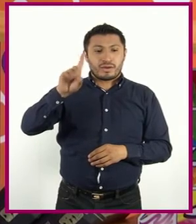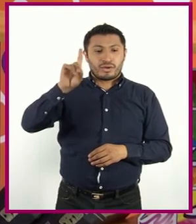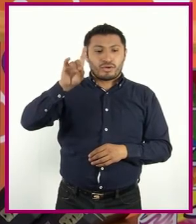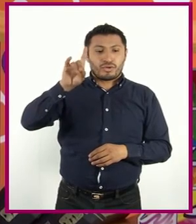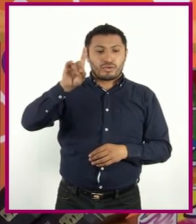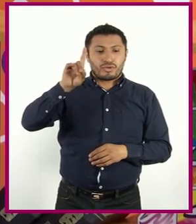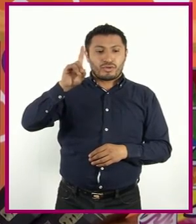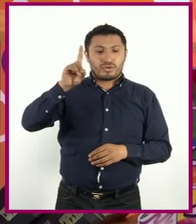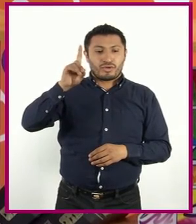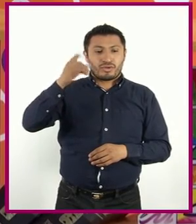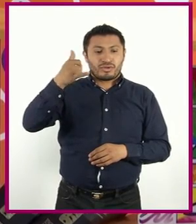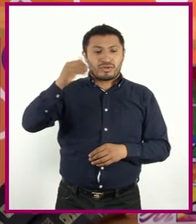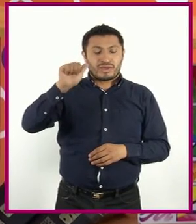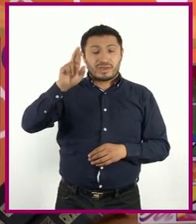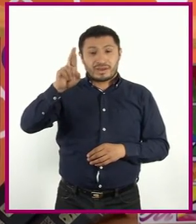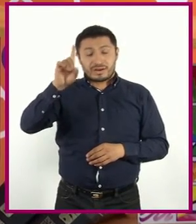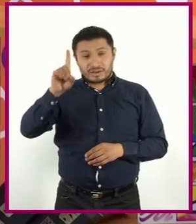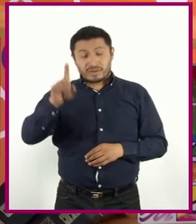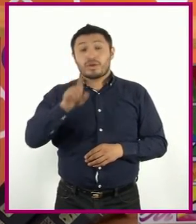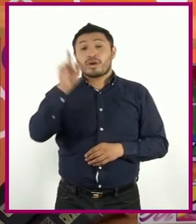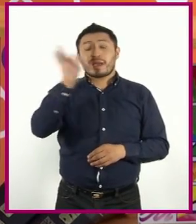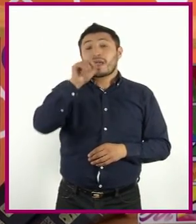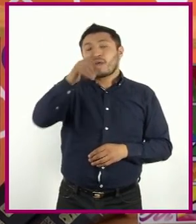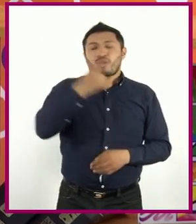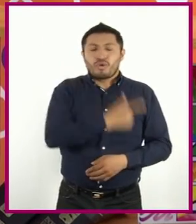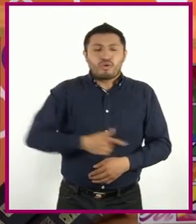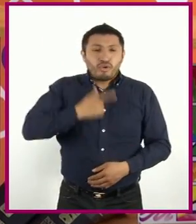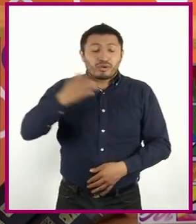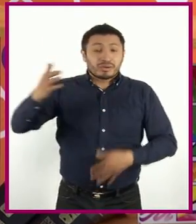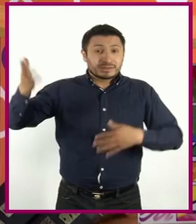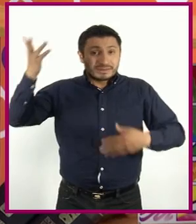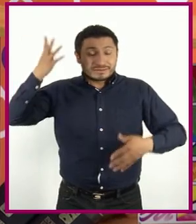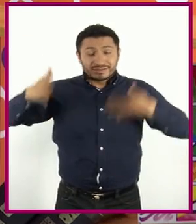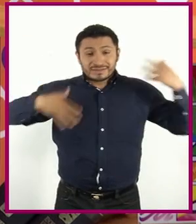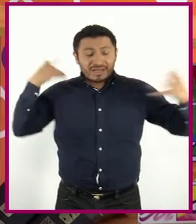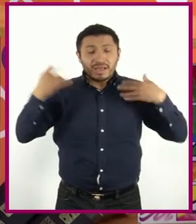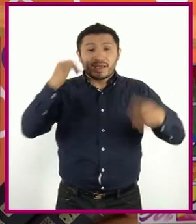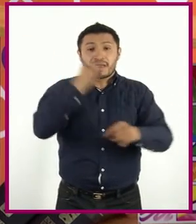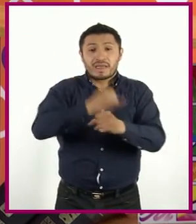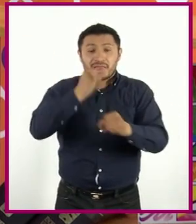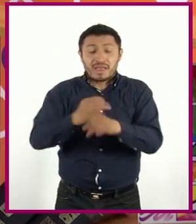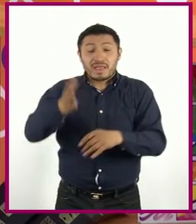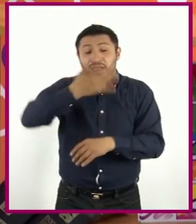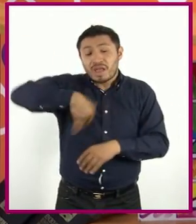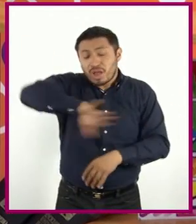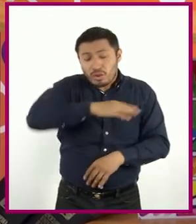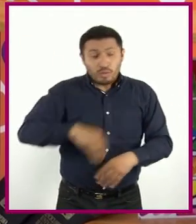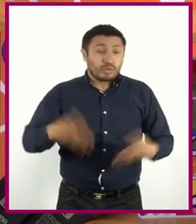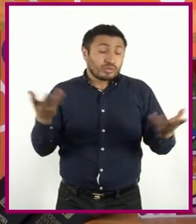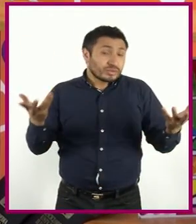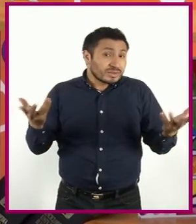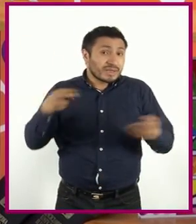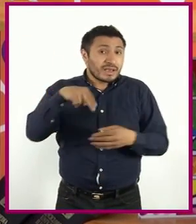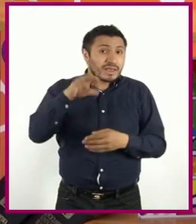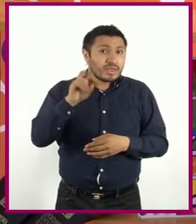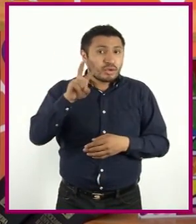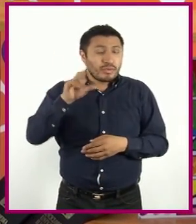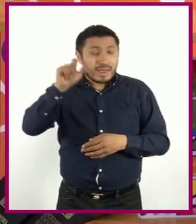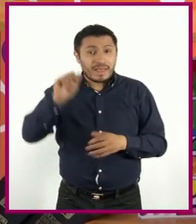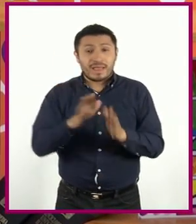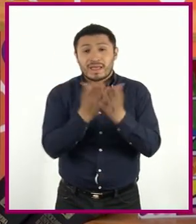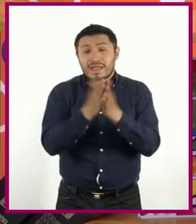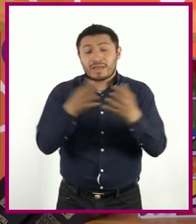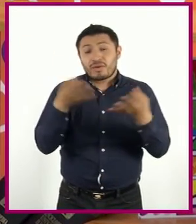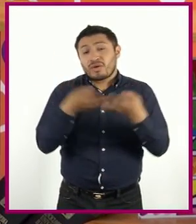gustan las aventuras, pueden buscar a través de internet la interesante novela de este último autor, El libro de